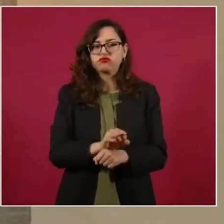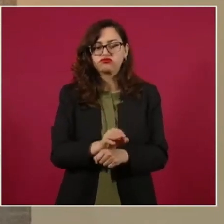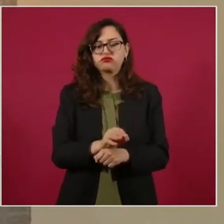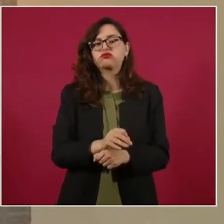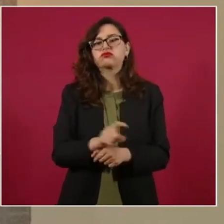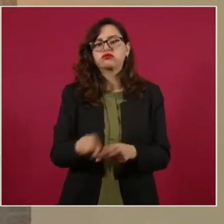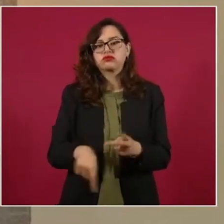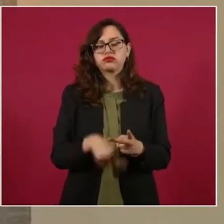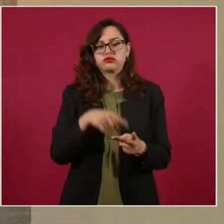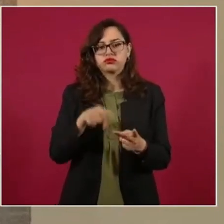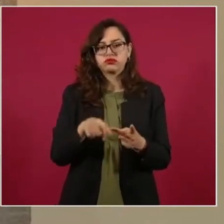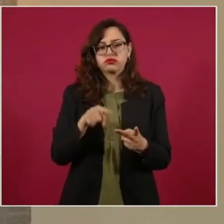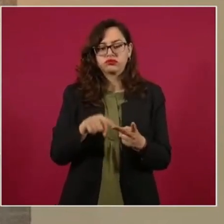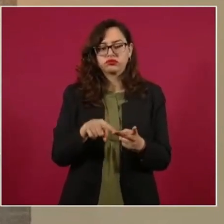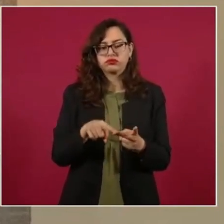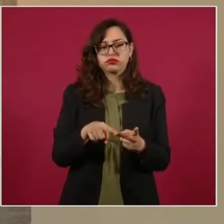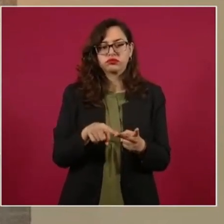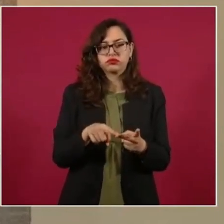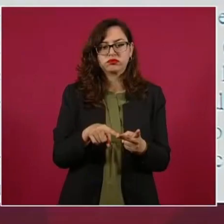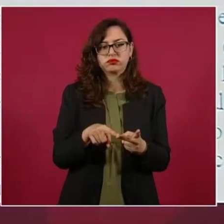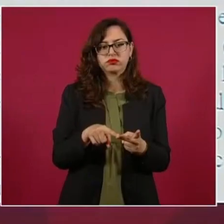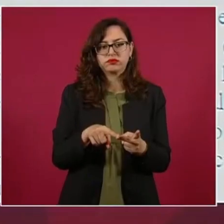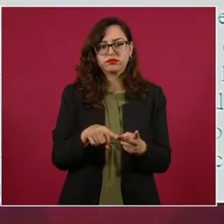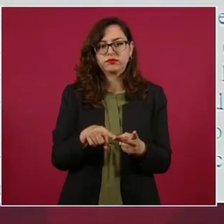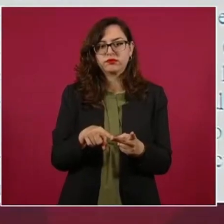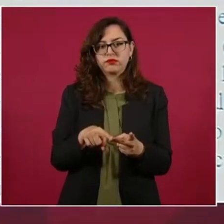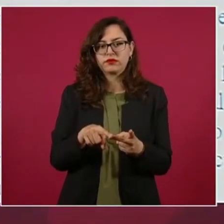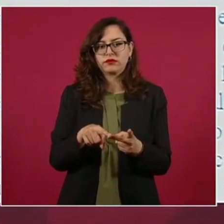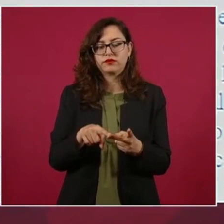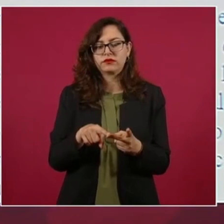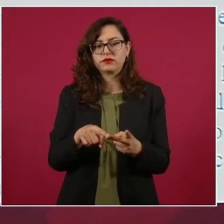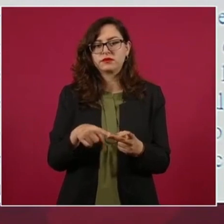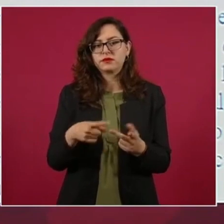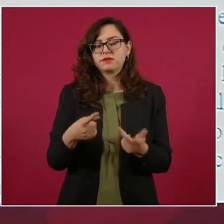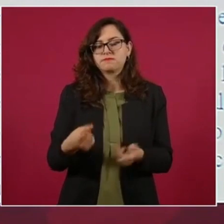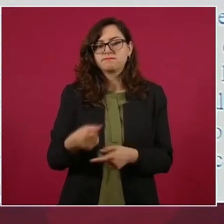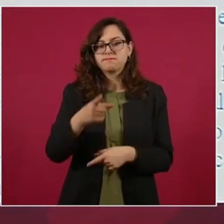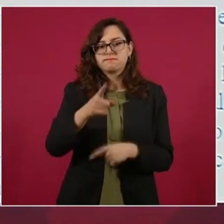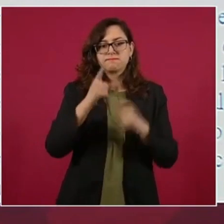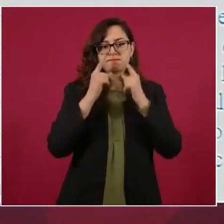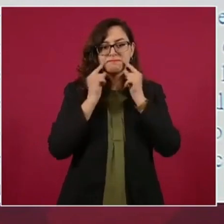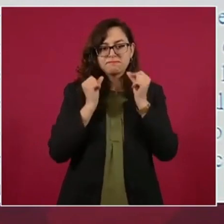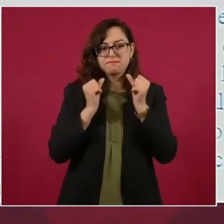pactó la paz con Villa